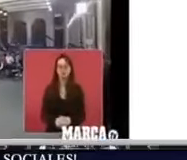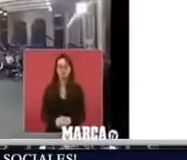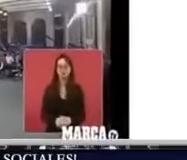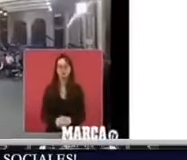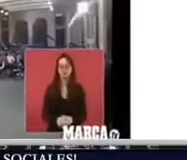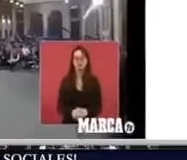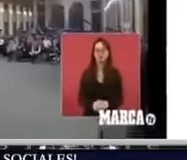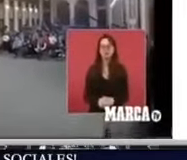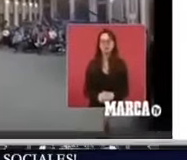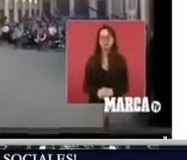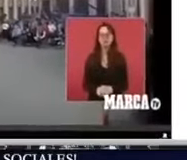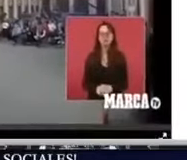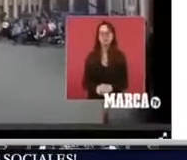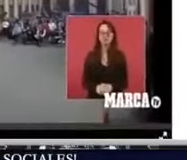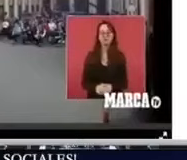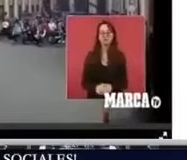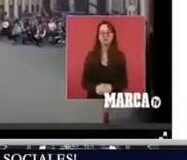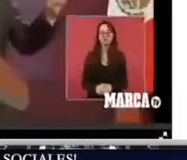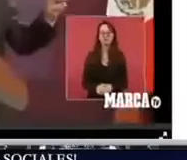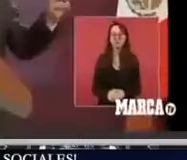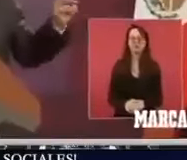No, y vamos